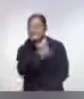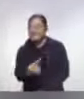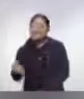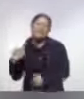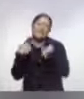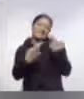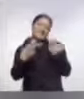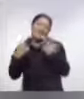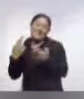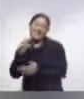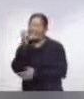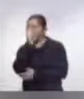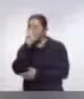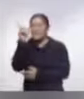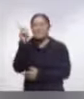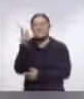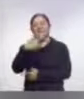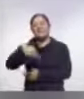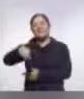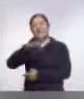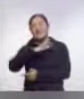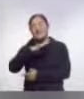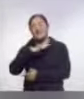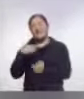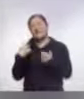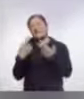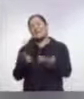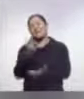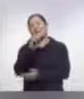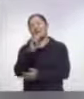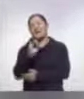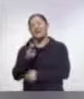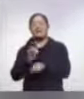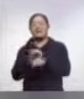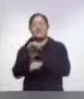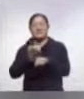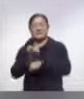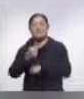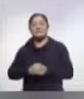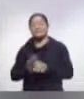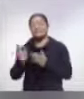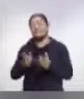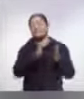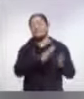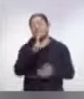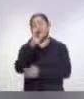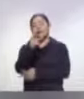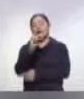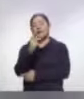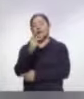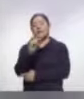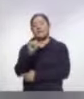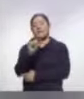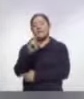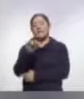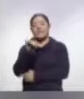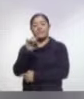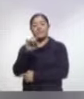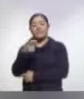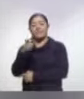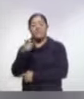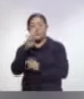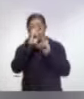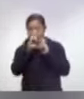regalos tan fabulosos que les lleva el DIF estatal. Vamos con más información. La Coparmex en Tlaxcala reconoció el trabajo que